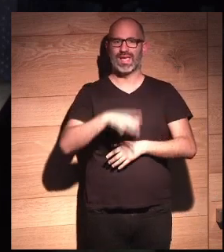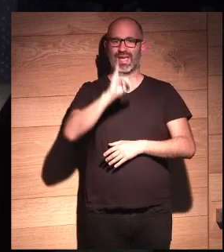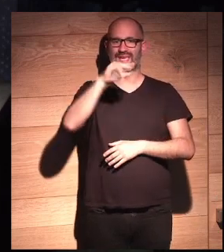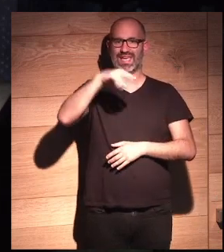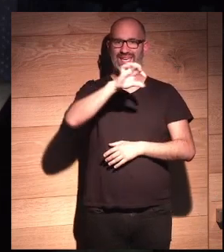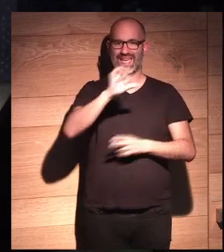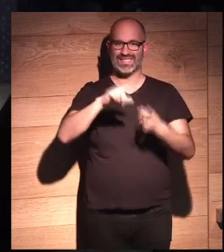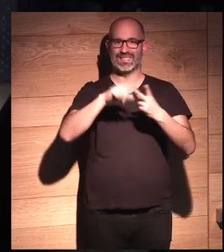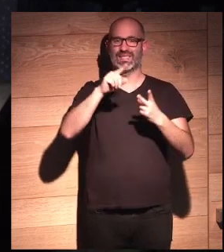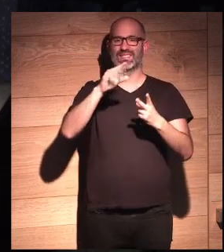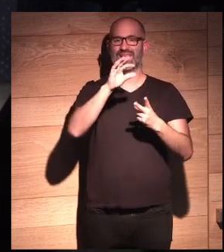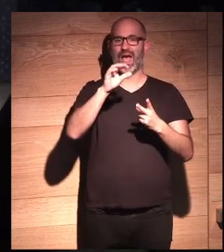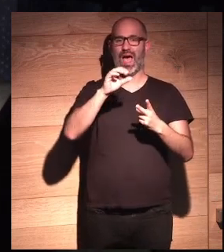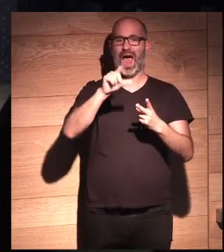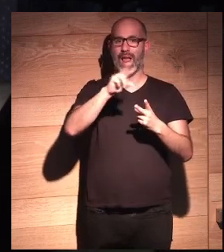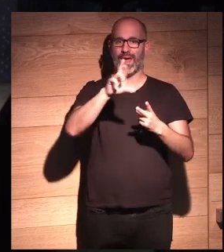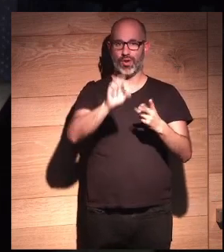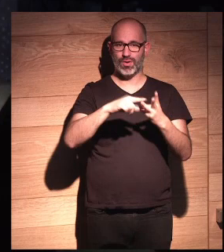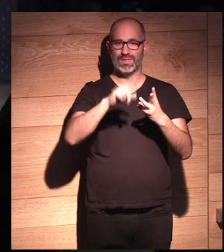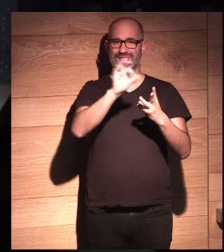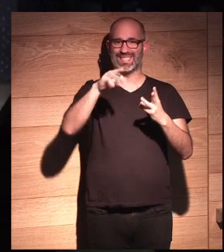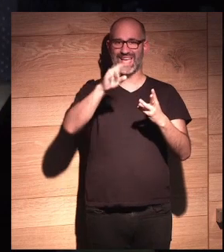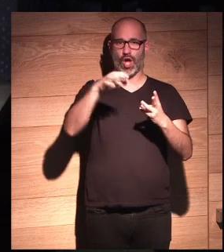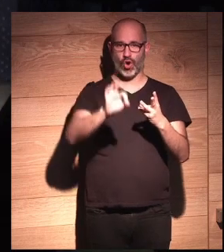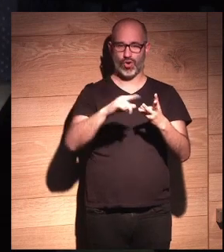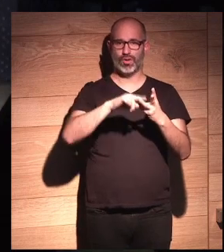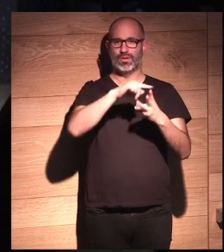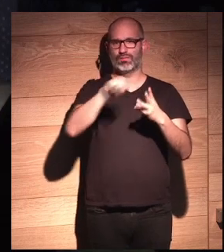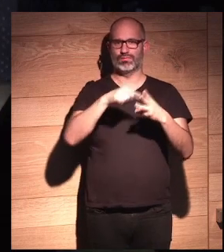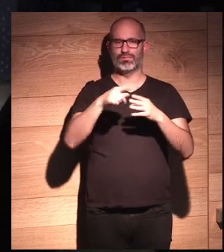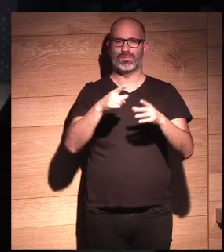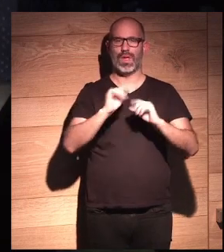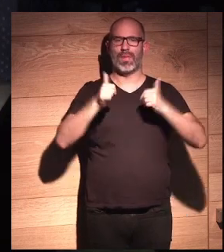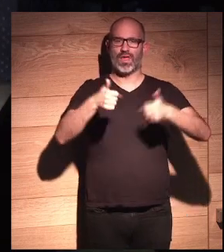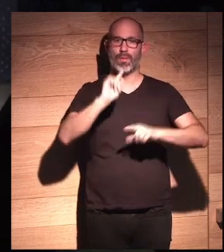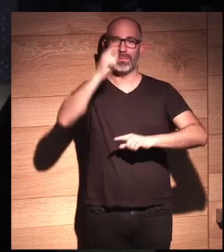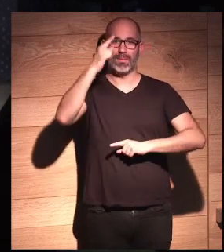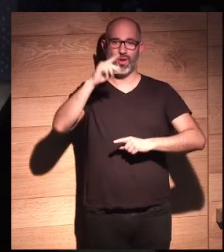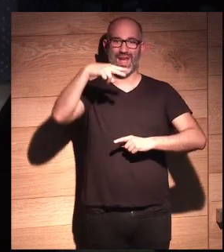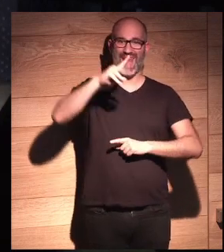Inés Pintor, Pablo Santilladrián y Nadia de Santiago. Y comenzaron primero